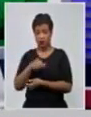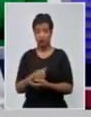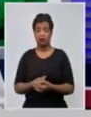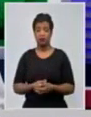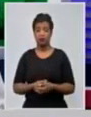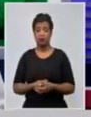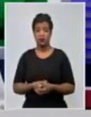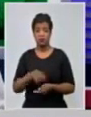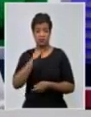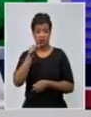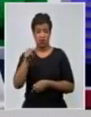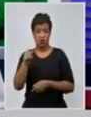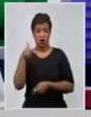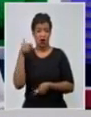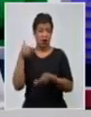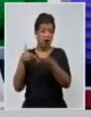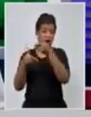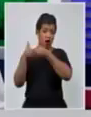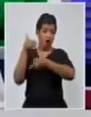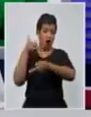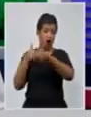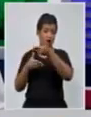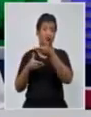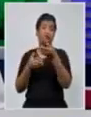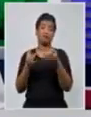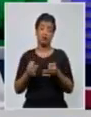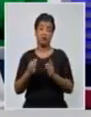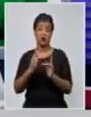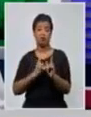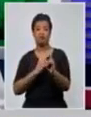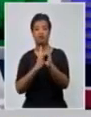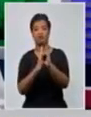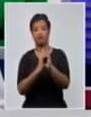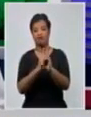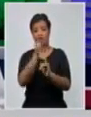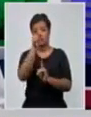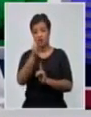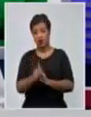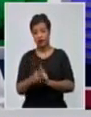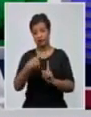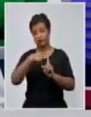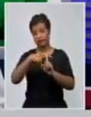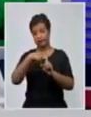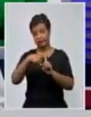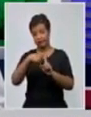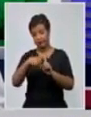con antecedentes de ser contacto de un caso confirmado,